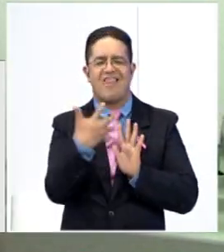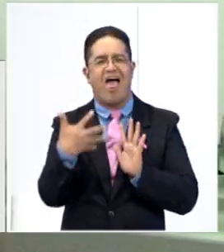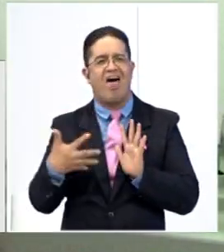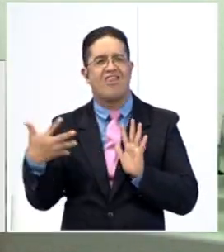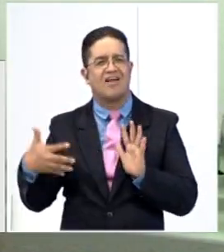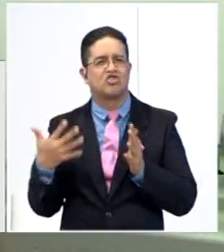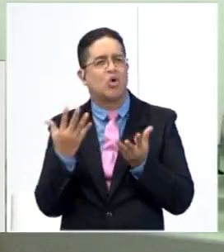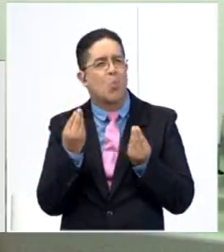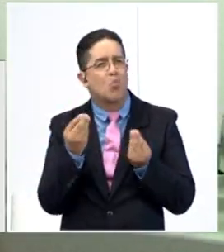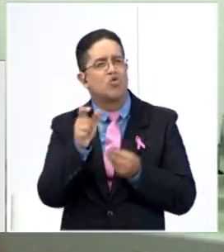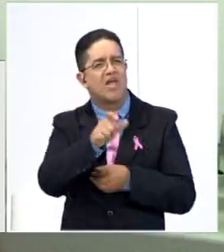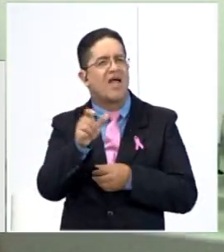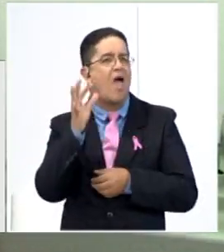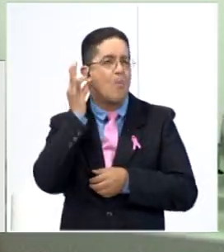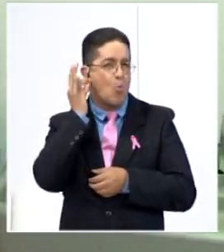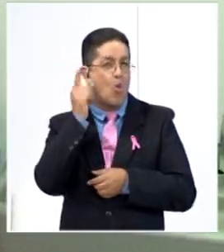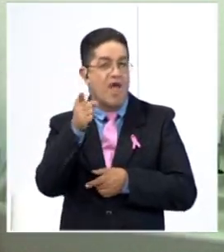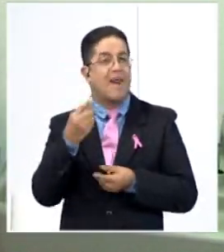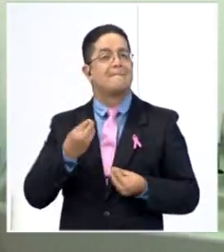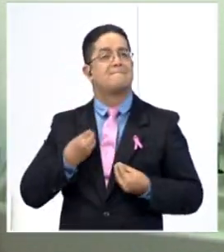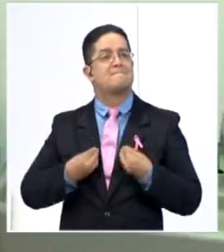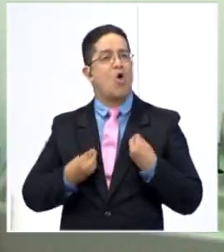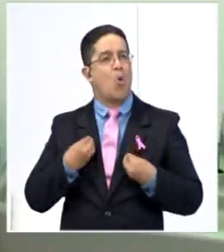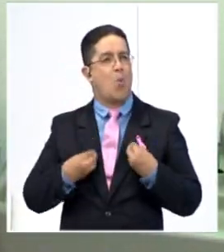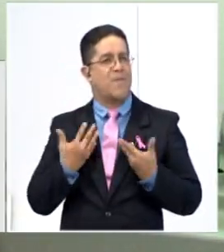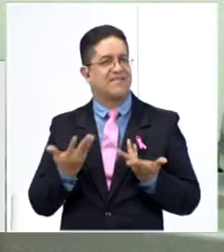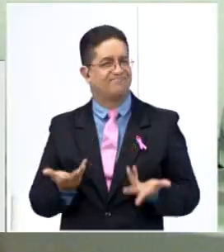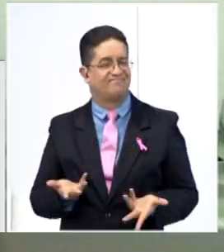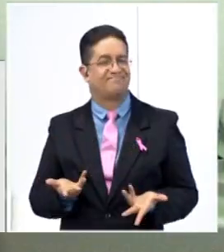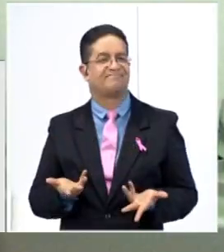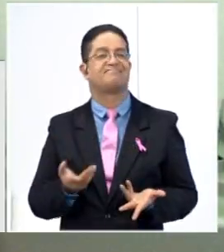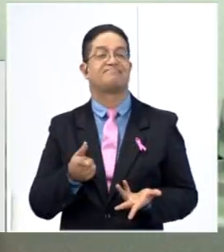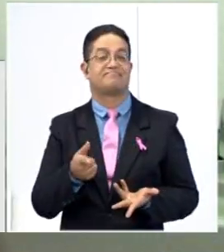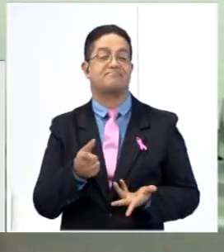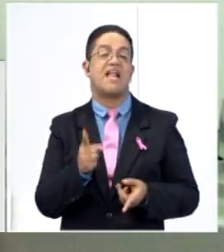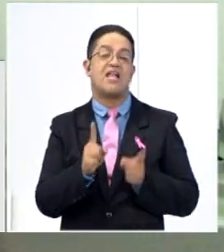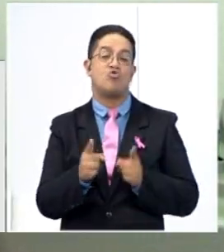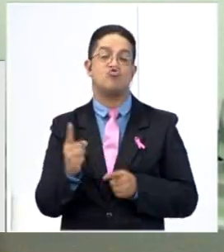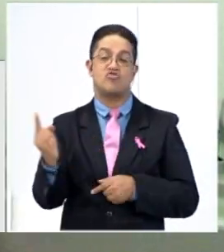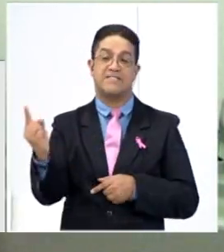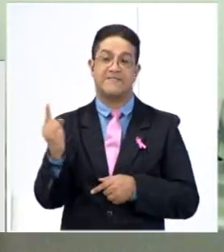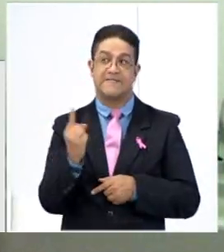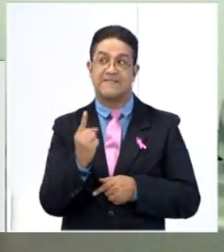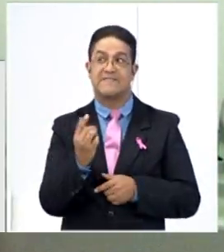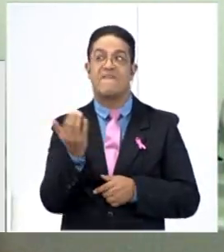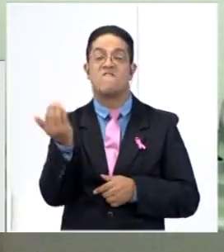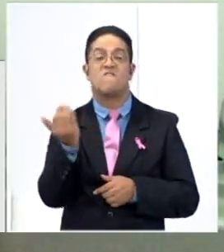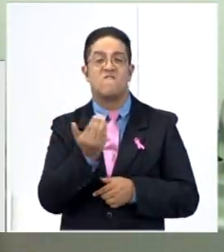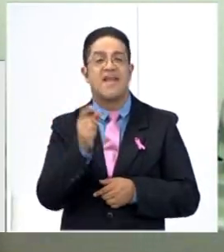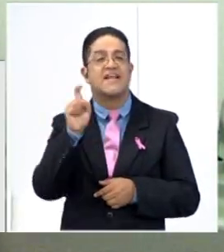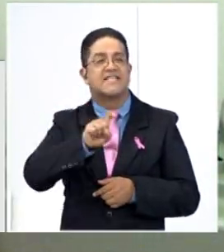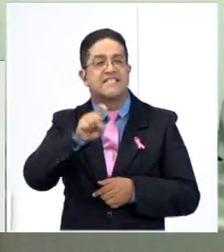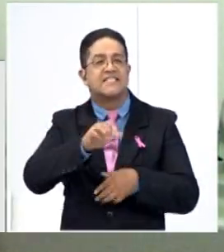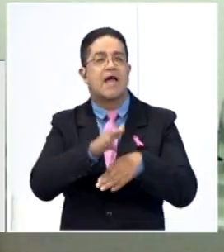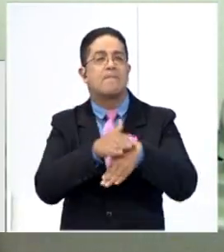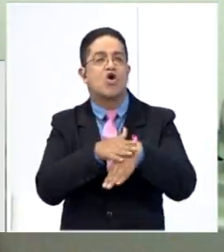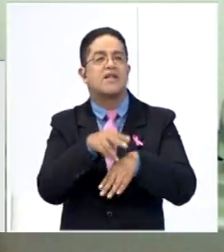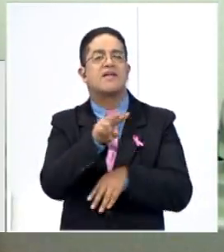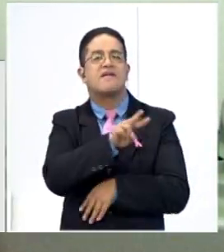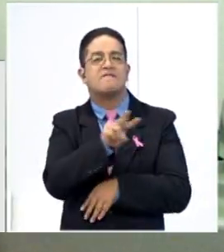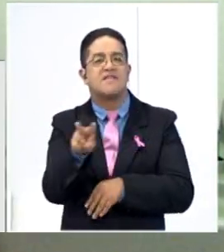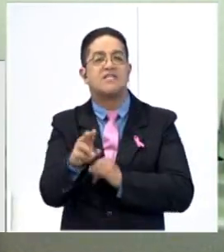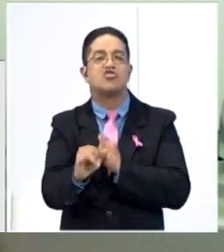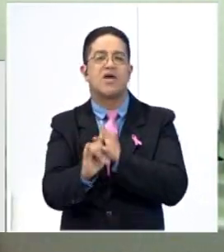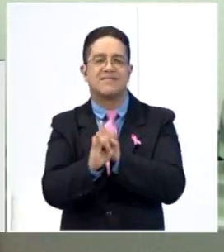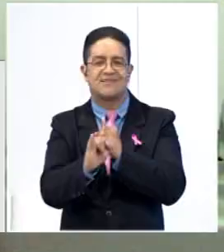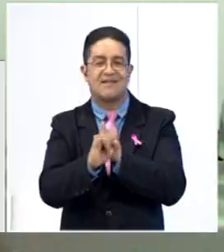pacientes tienen mucha preocupación con respecto a ese tema, e incluso vienen con la necesidad, porque han leído mucho en internet, de